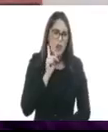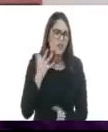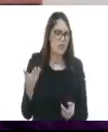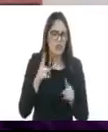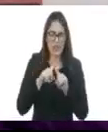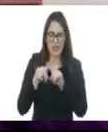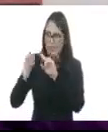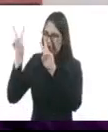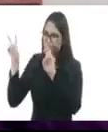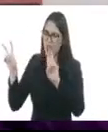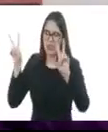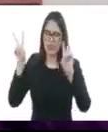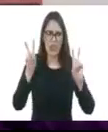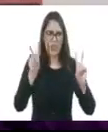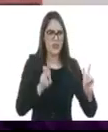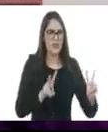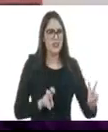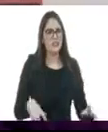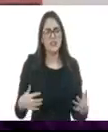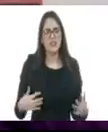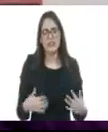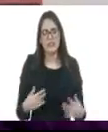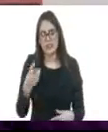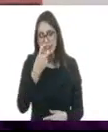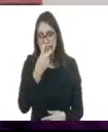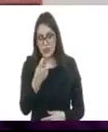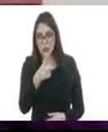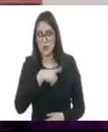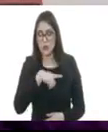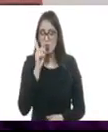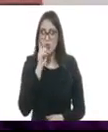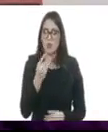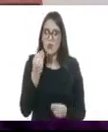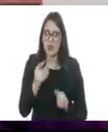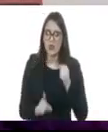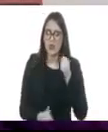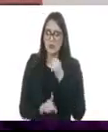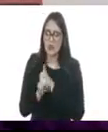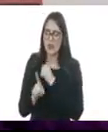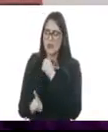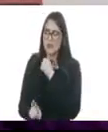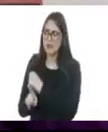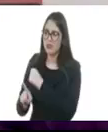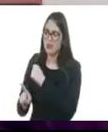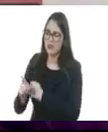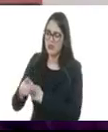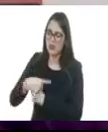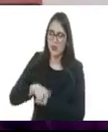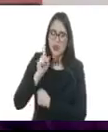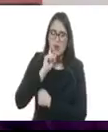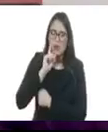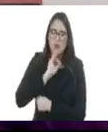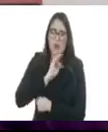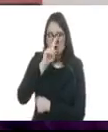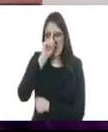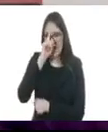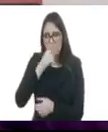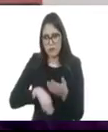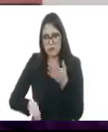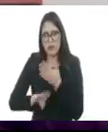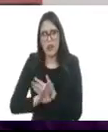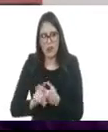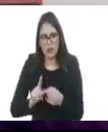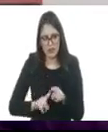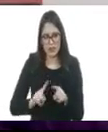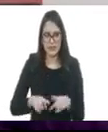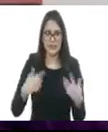las que pues se han visto muchas mujeres pues vulneradas y pues en